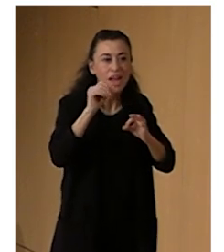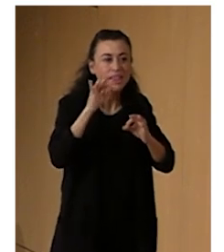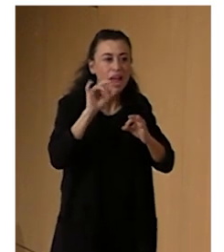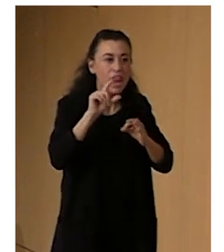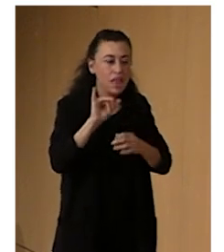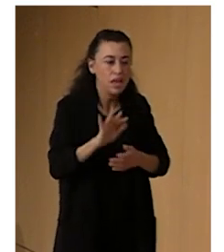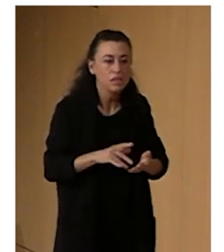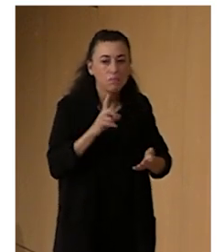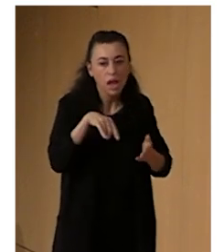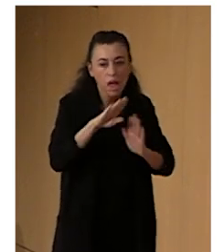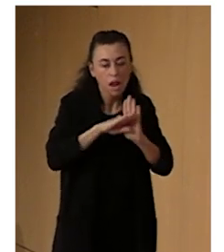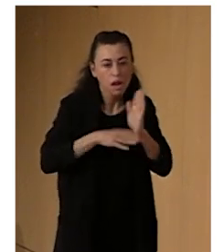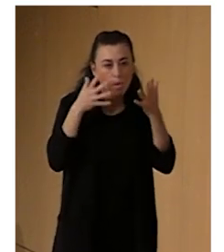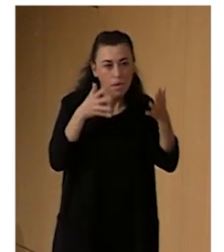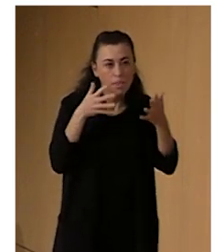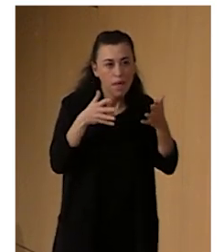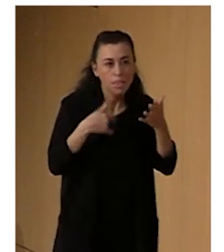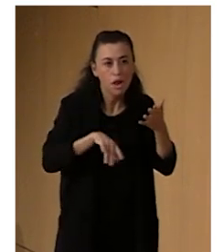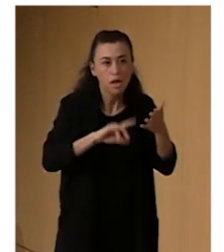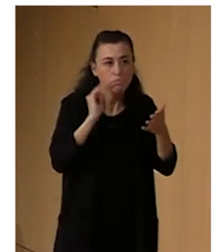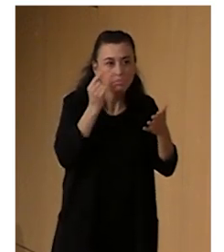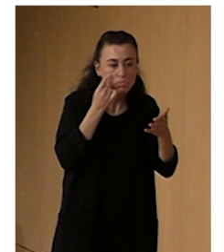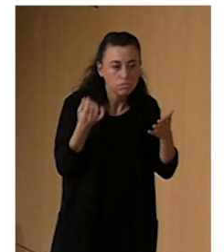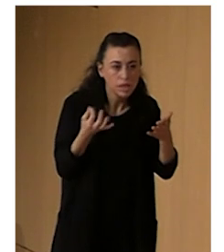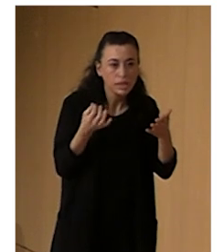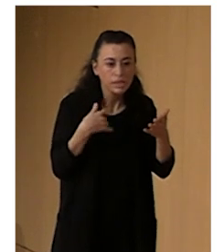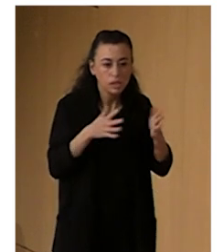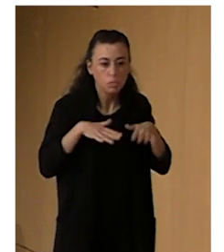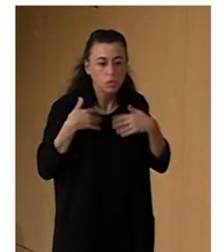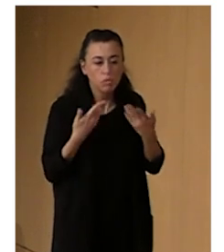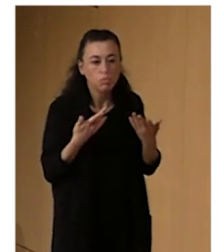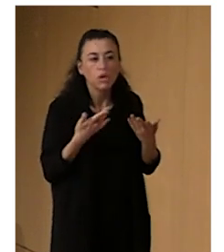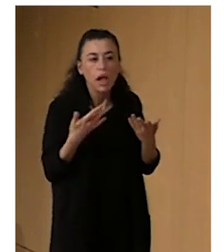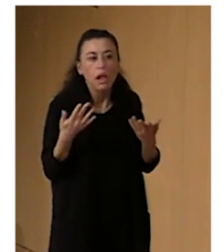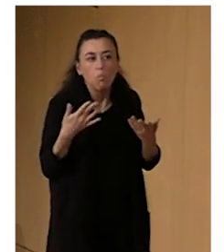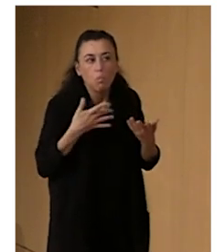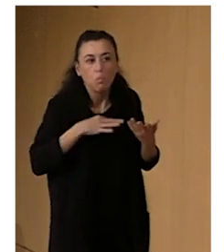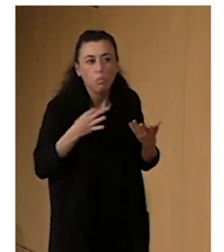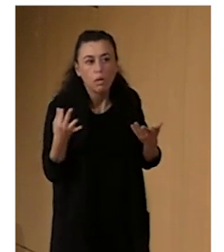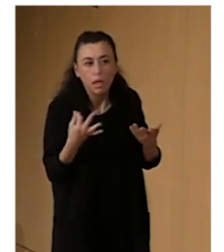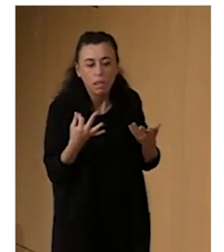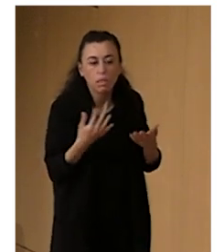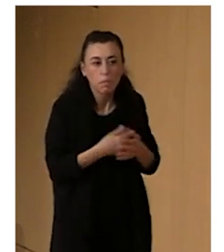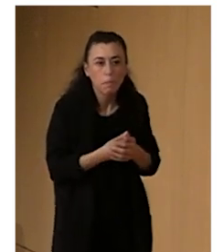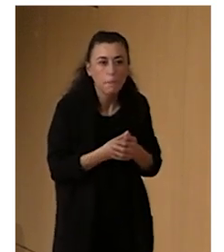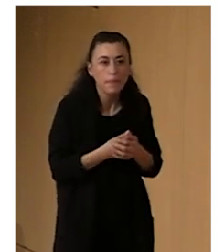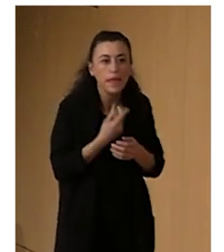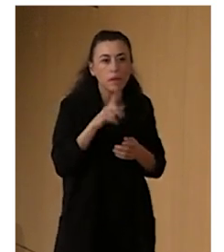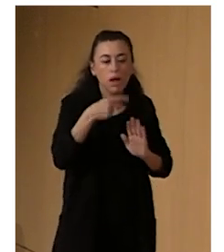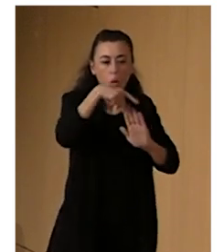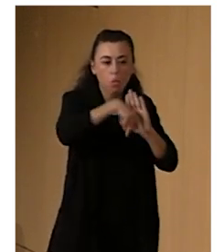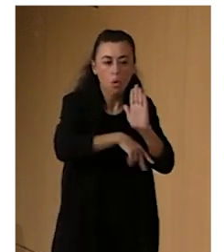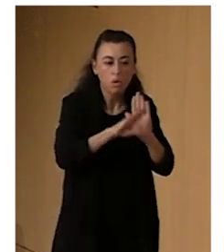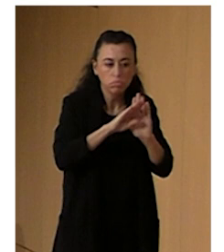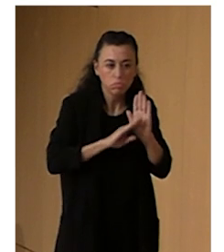para que se encontrar o qué les podía sorprender a la hora de ir a ver la la actuación y luego una serie de normas